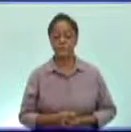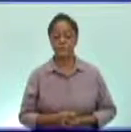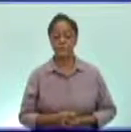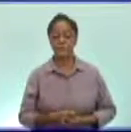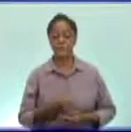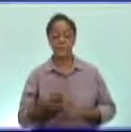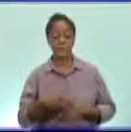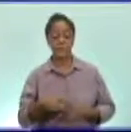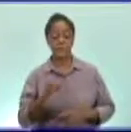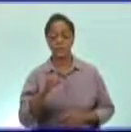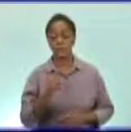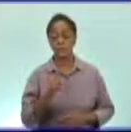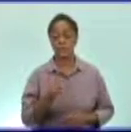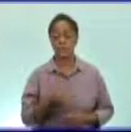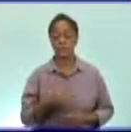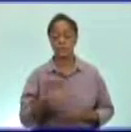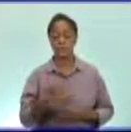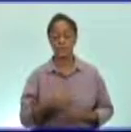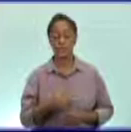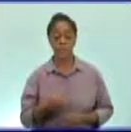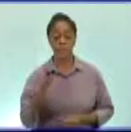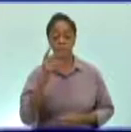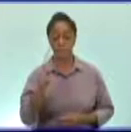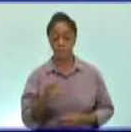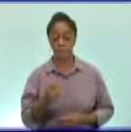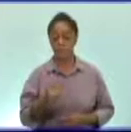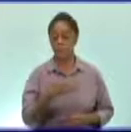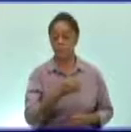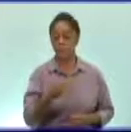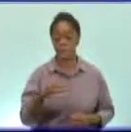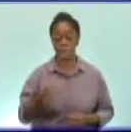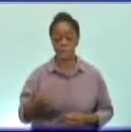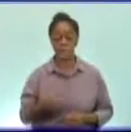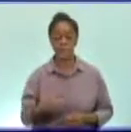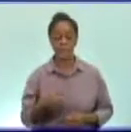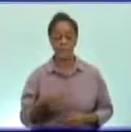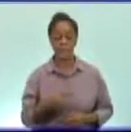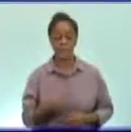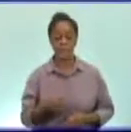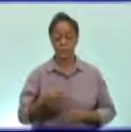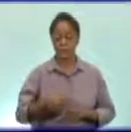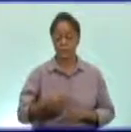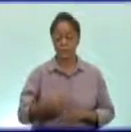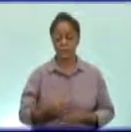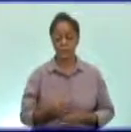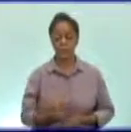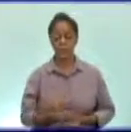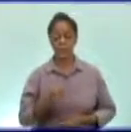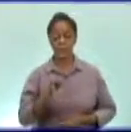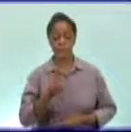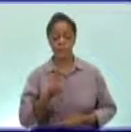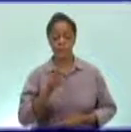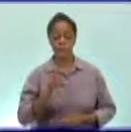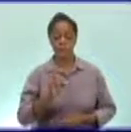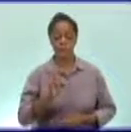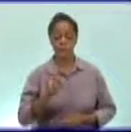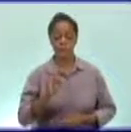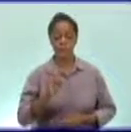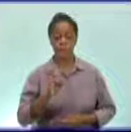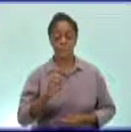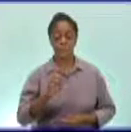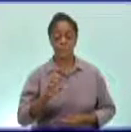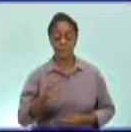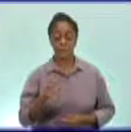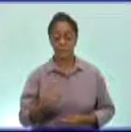Otros organismos presentan numerosas células. Ellos se llaman pluricelulares y